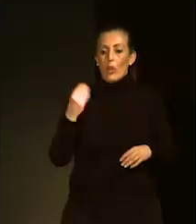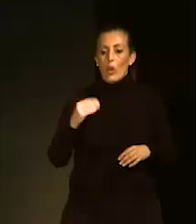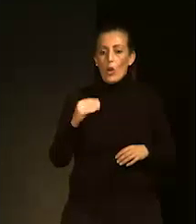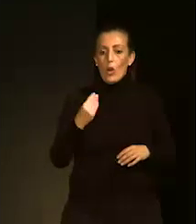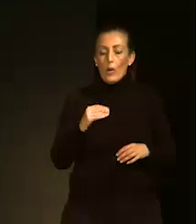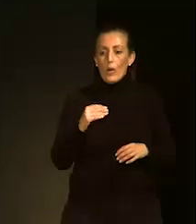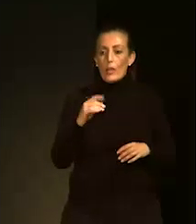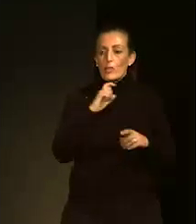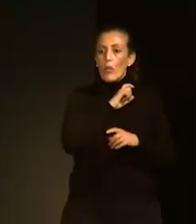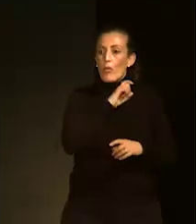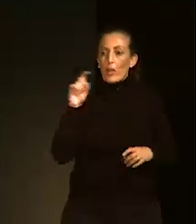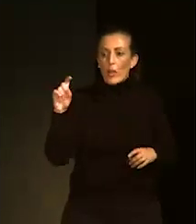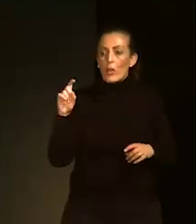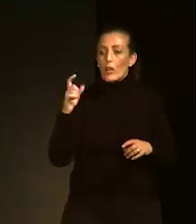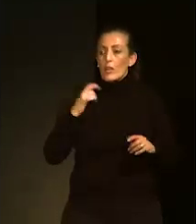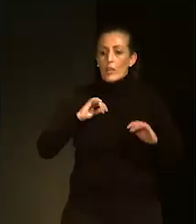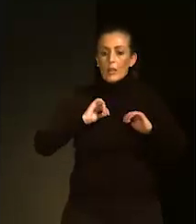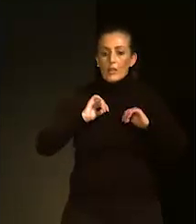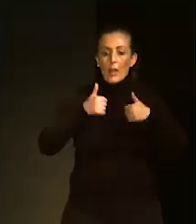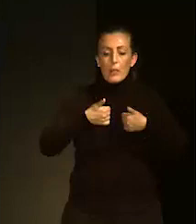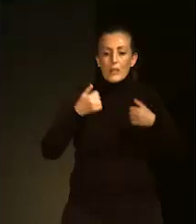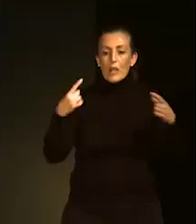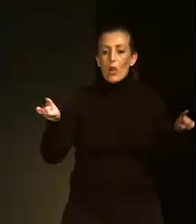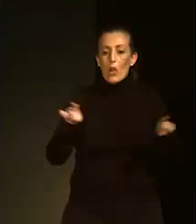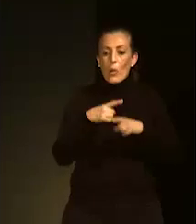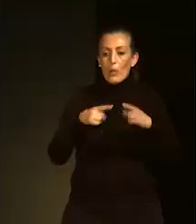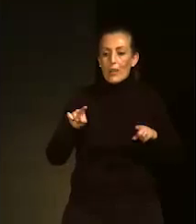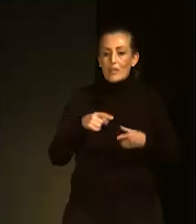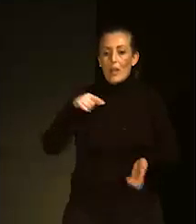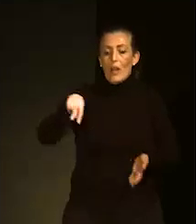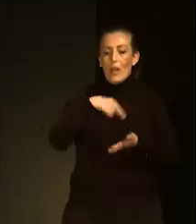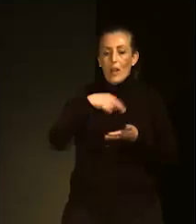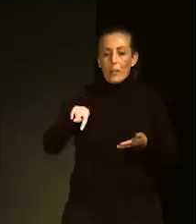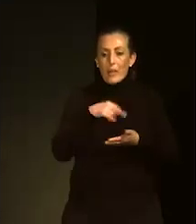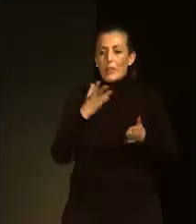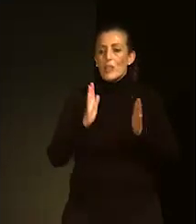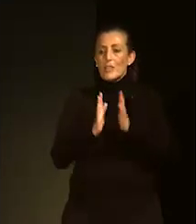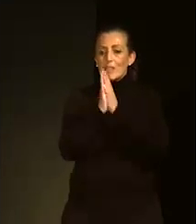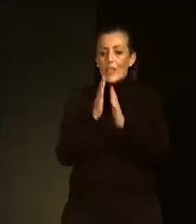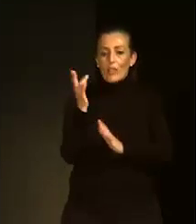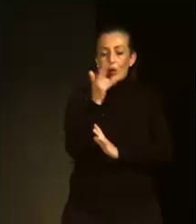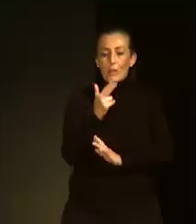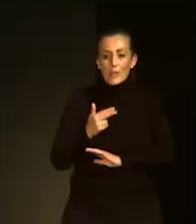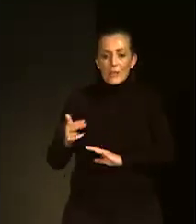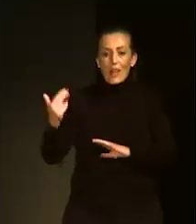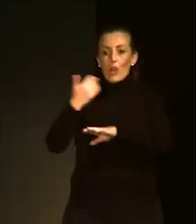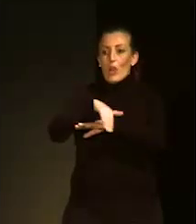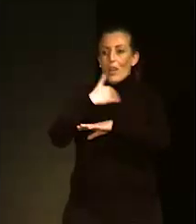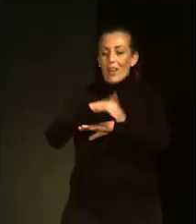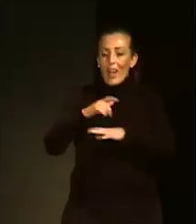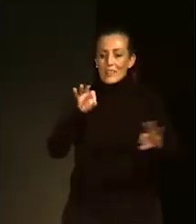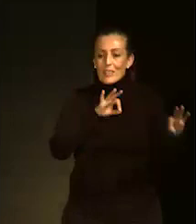jóvenes fundadores que de haber empezado en la comparsa bailando haciendo zancos pintando actuando en la calle